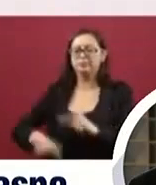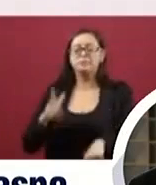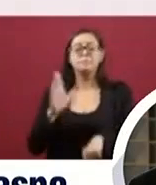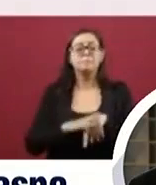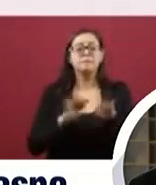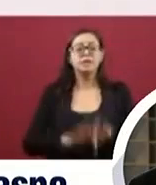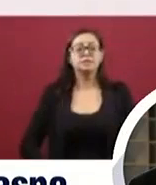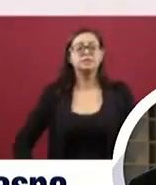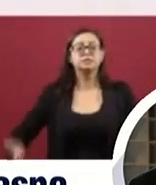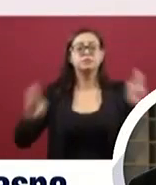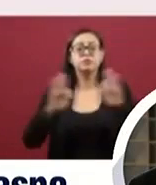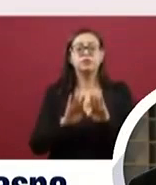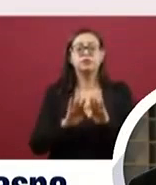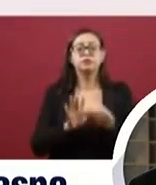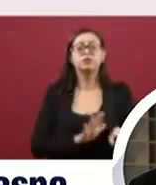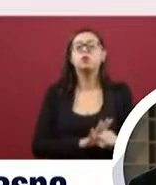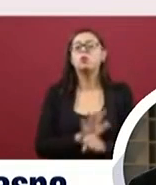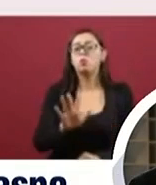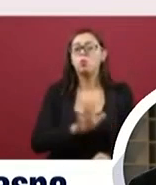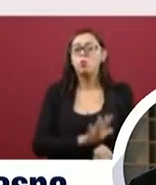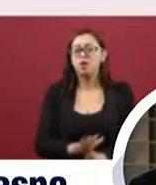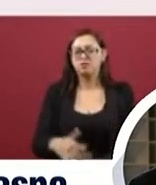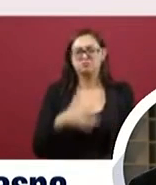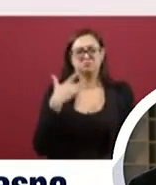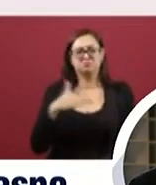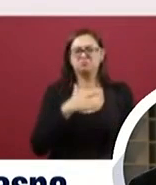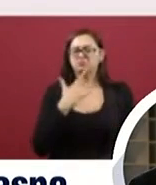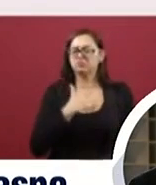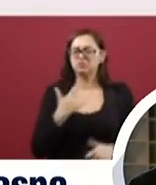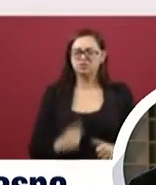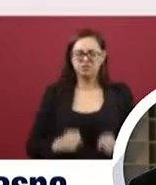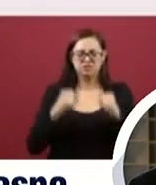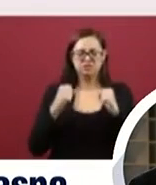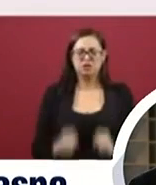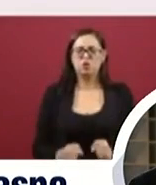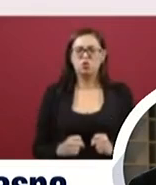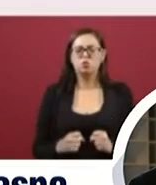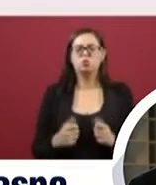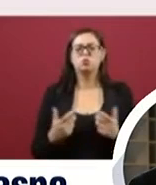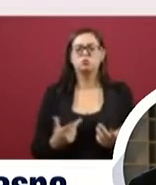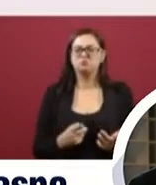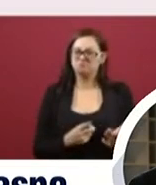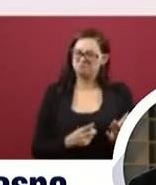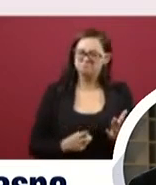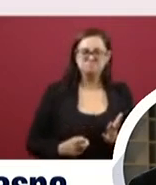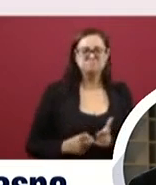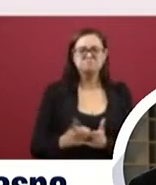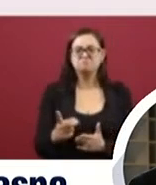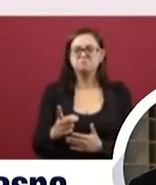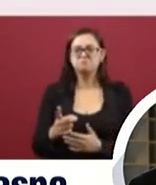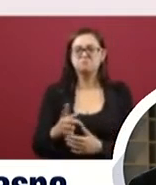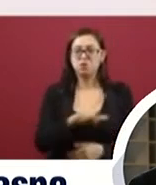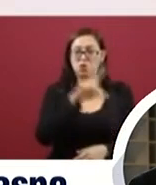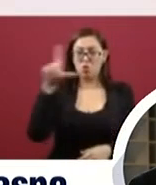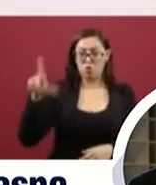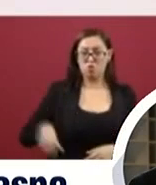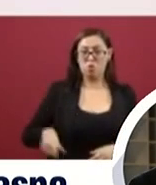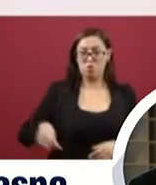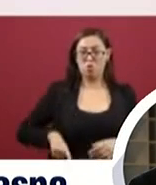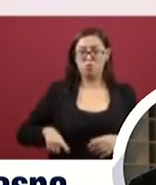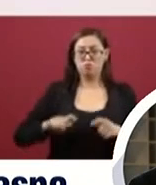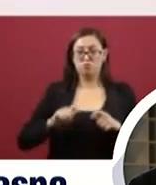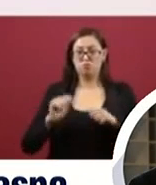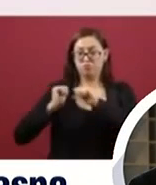a futuro, si no se toman en cuenta bien estas advertencias, si no se reacciona de manera adecuada, entonces sí puede generarse problemas más